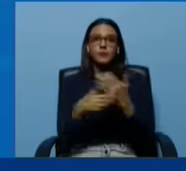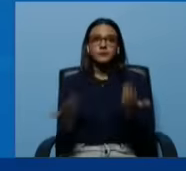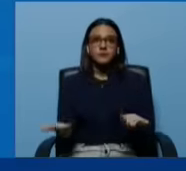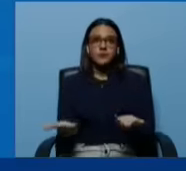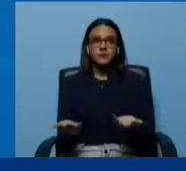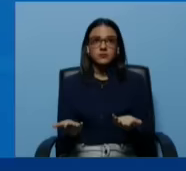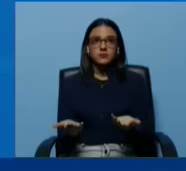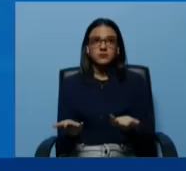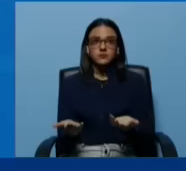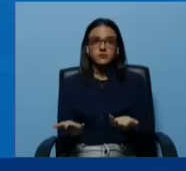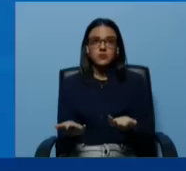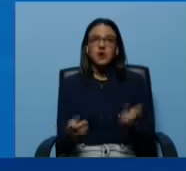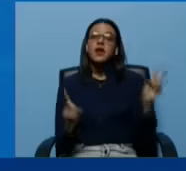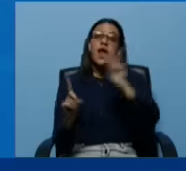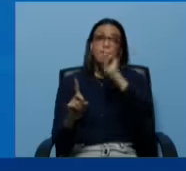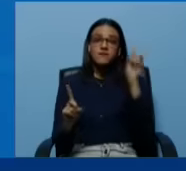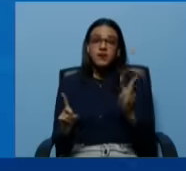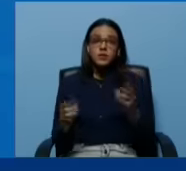Venezuela sufrió